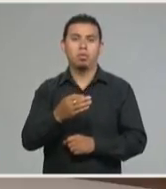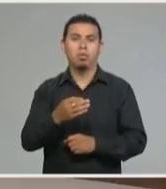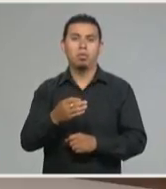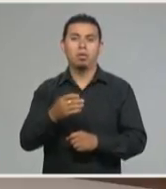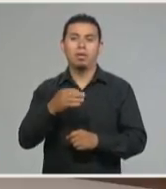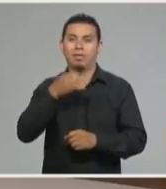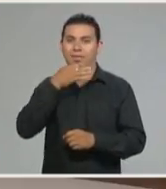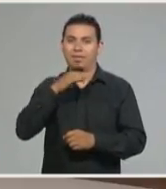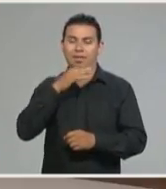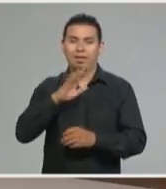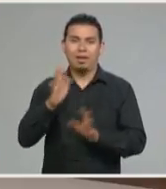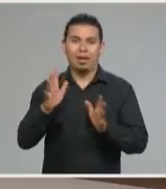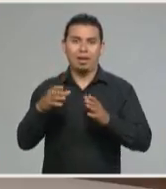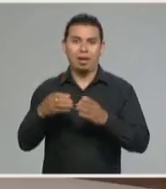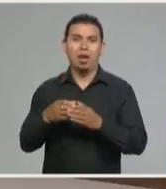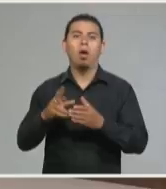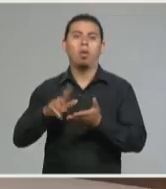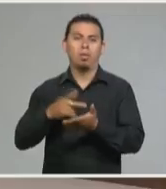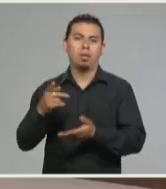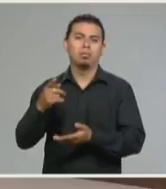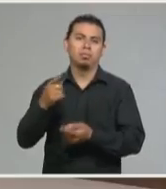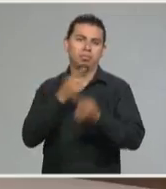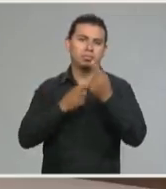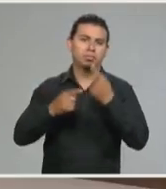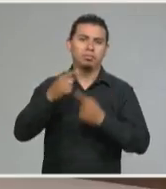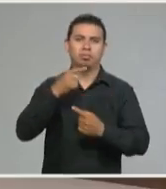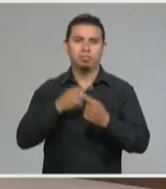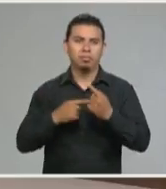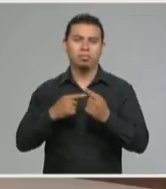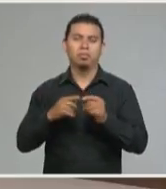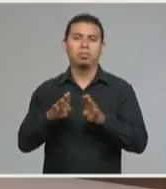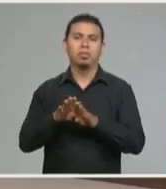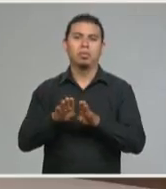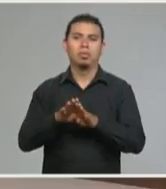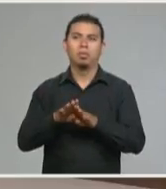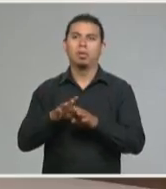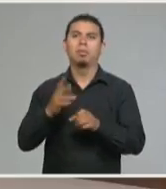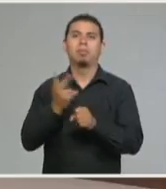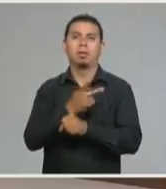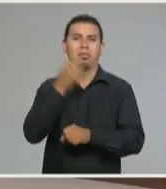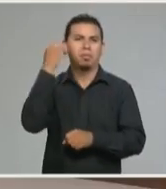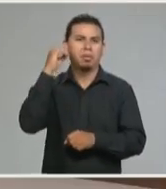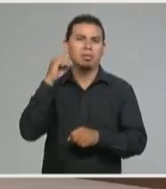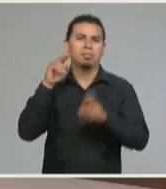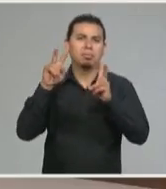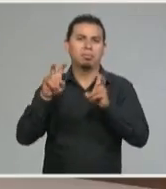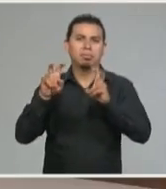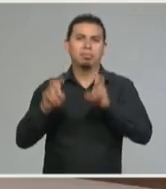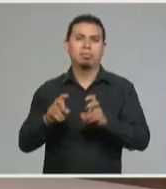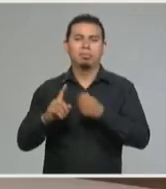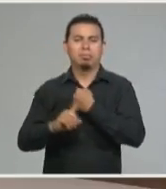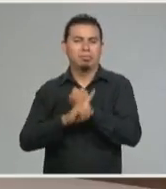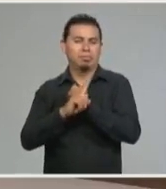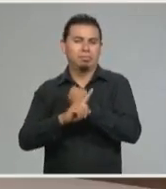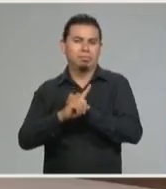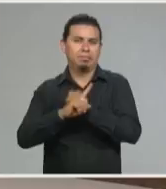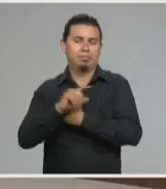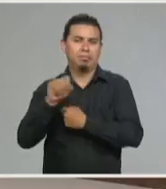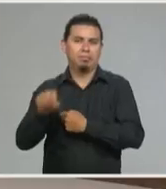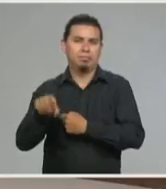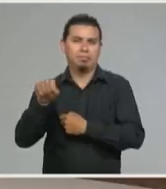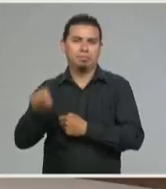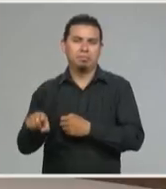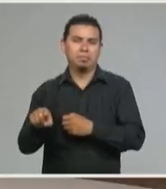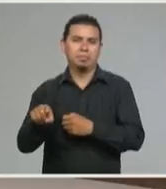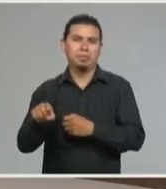celebraciones en el estado de Oaxaca, regresamos también a otra parte de la realidad del estado de Oaxaca, que son algunos conflictos. Tiene que ver con lo que